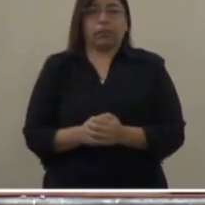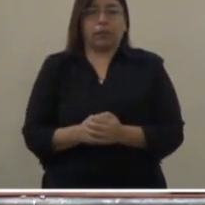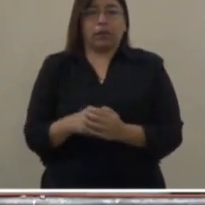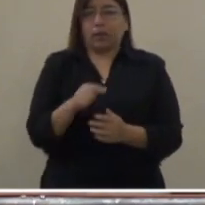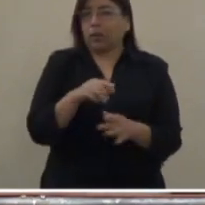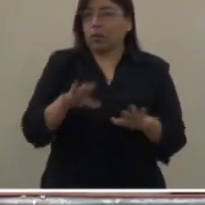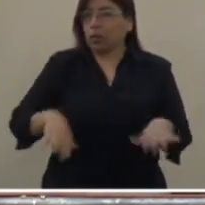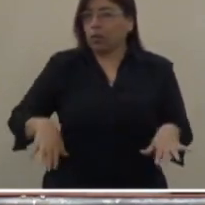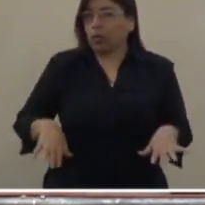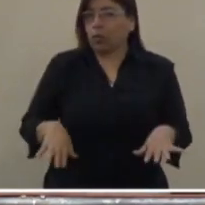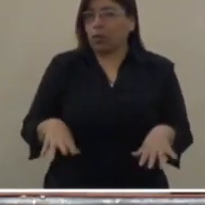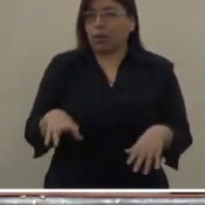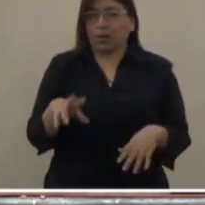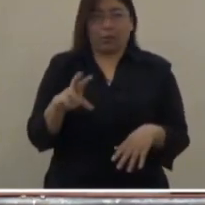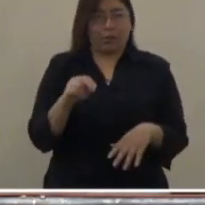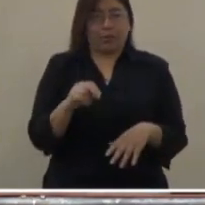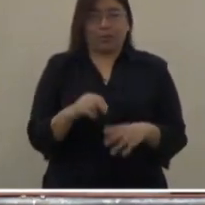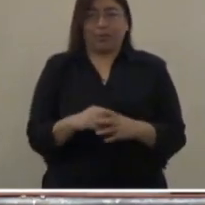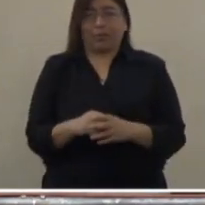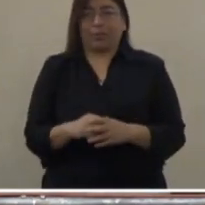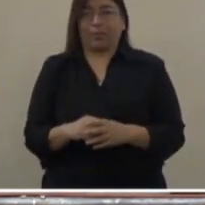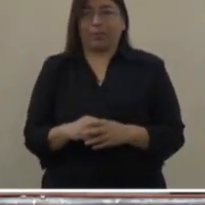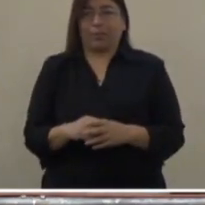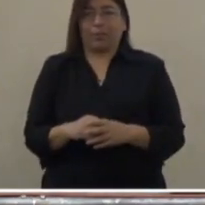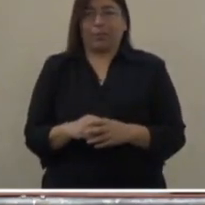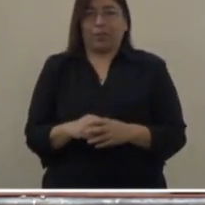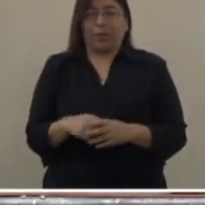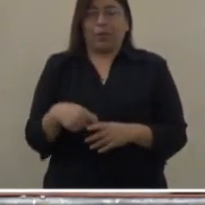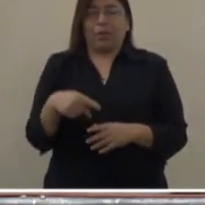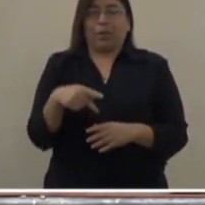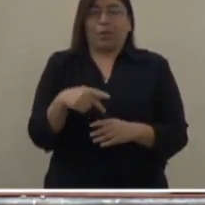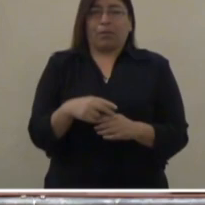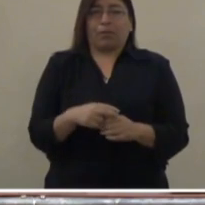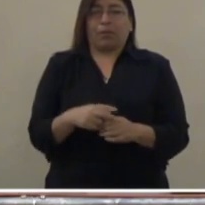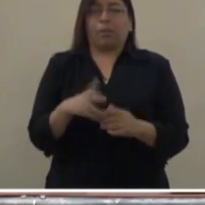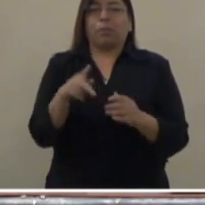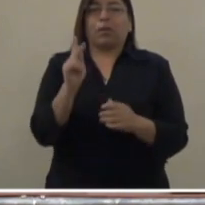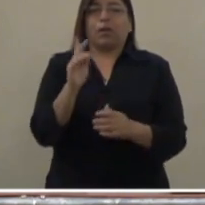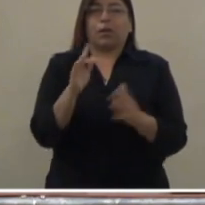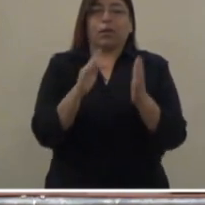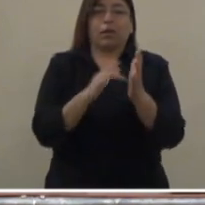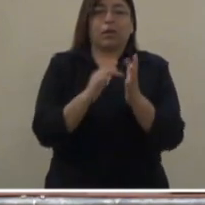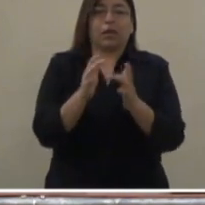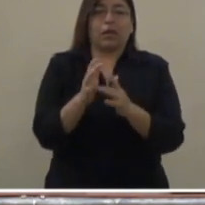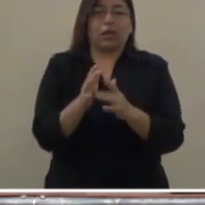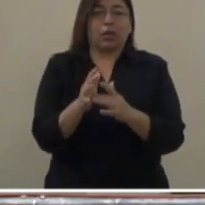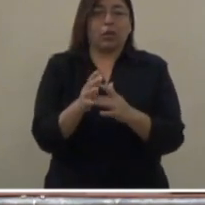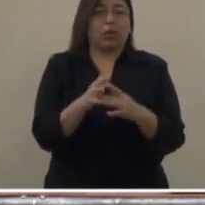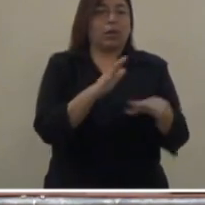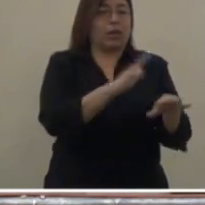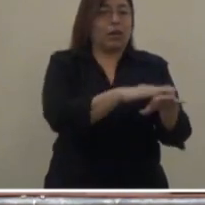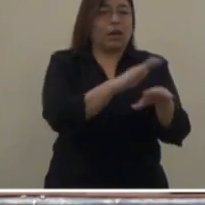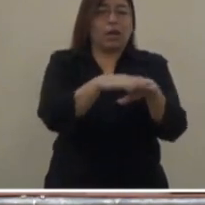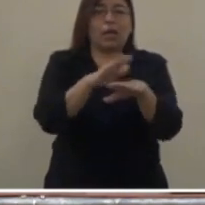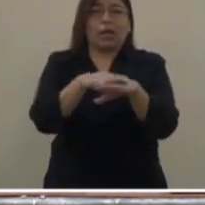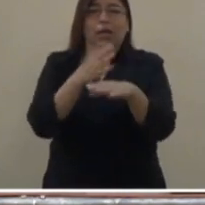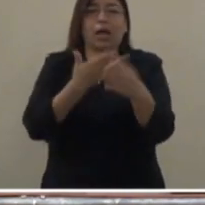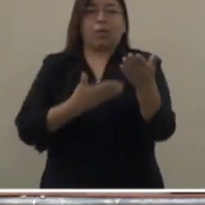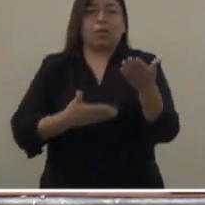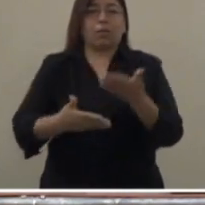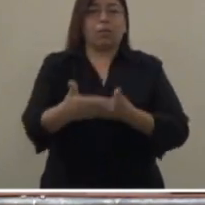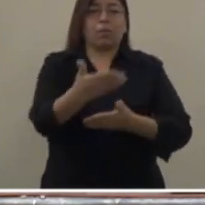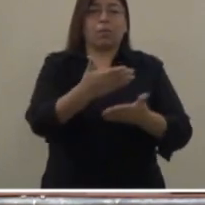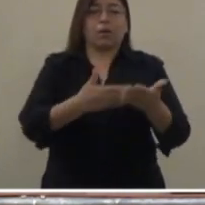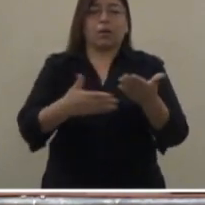cobardes, huyeron, pero el Señor los llama a compartir con Él la misión.